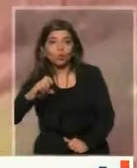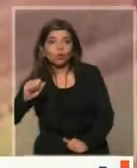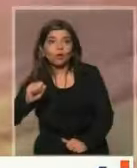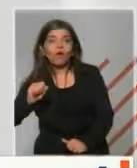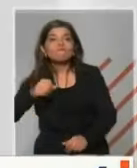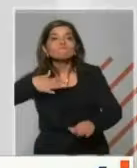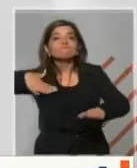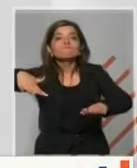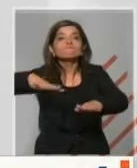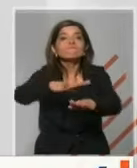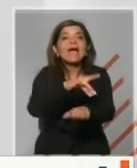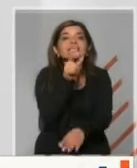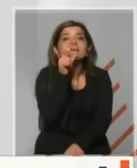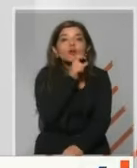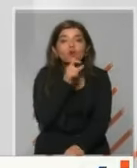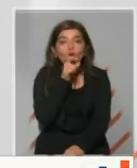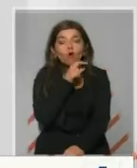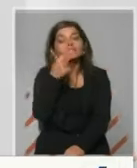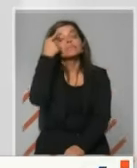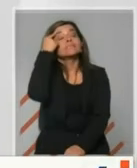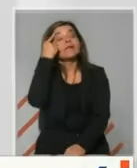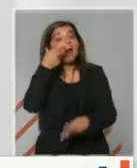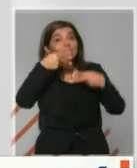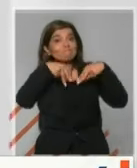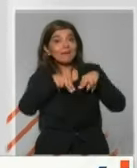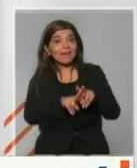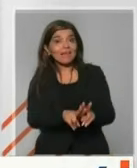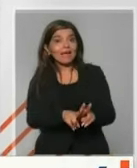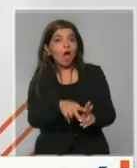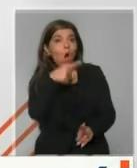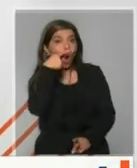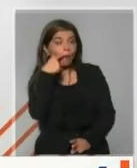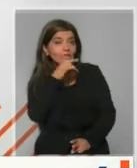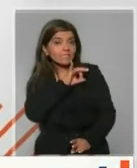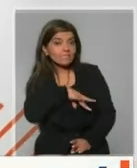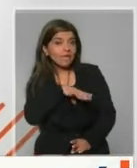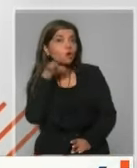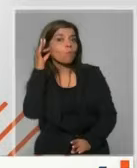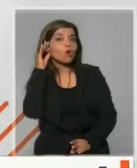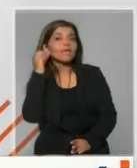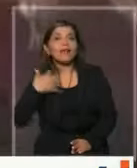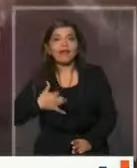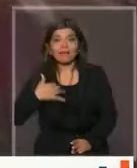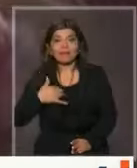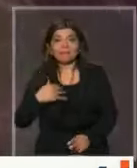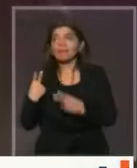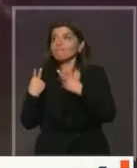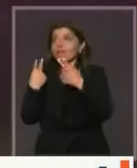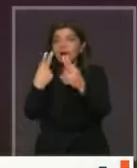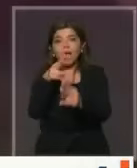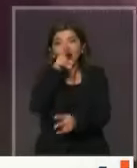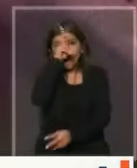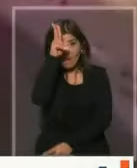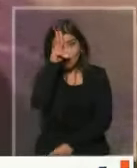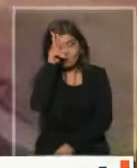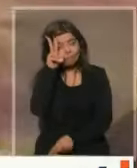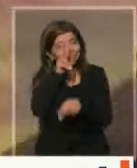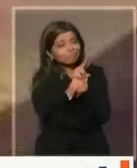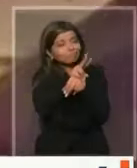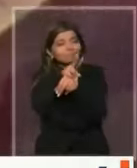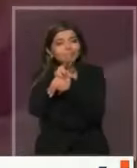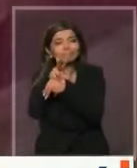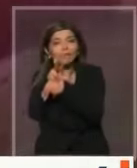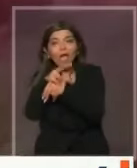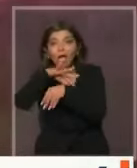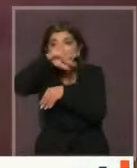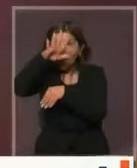Rojo. Eso es lo que tenía en mente esta pareja de un chileno y una argentina durante su viaje por Perú, ser testigos de los rojizos